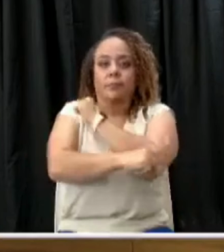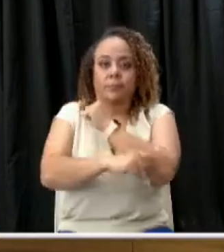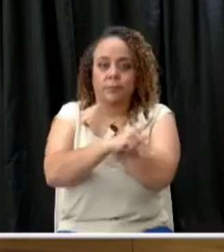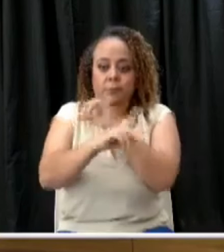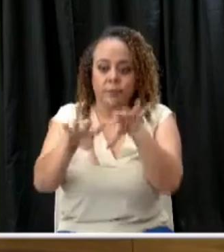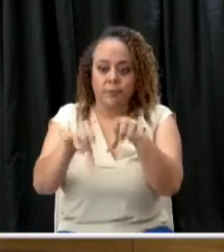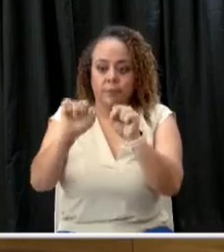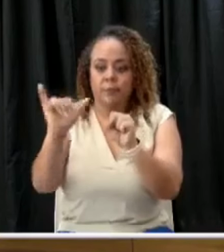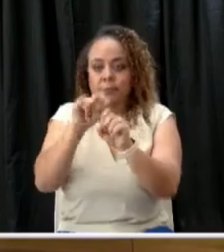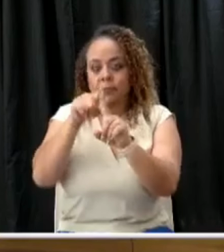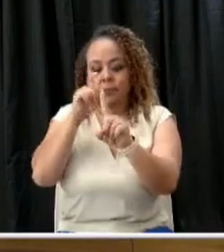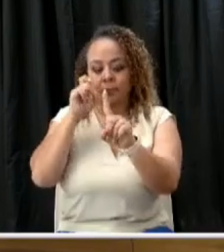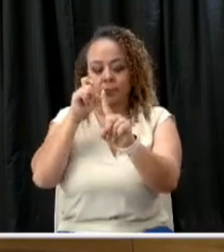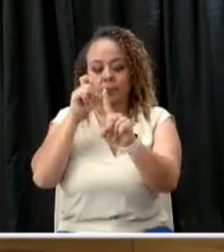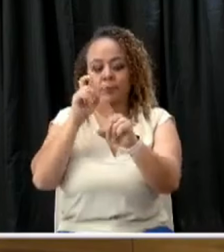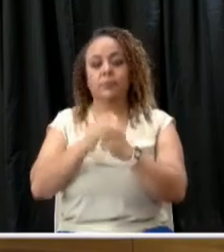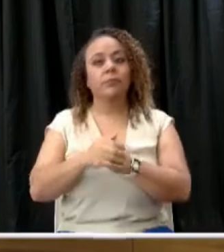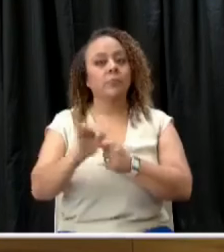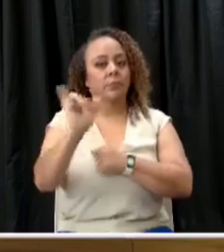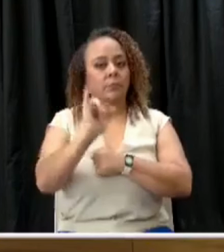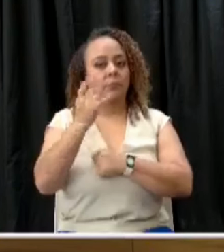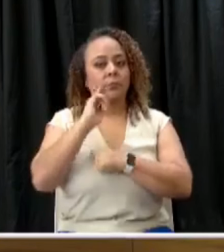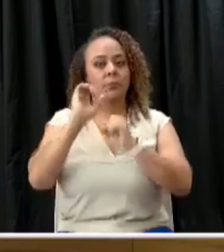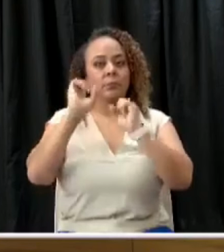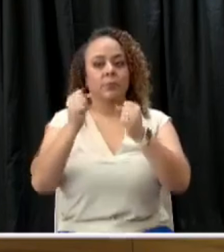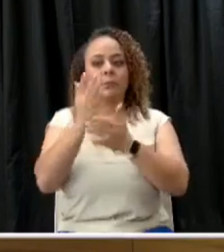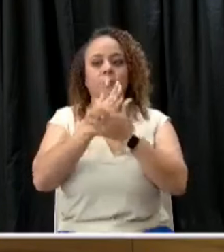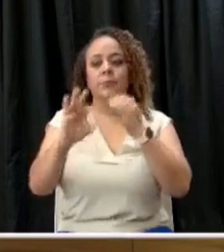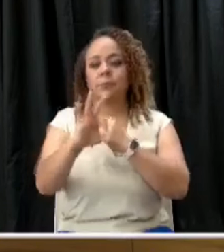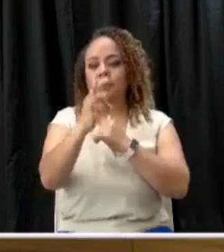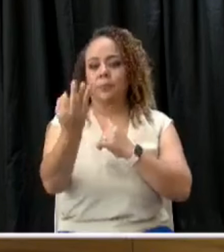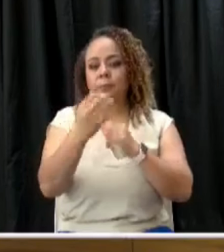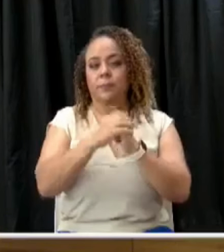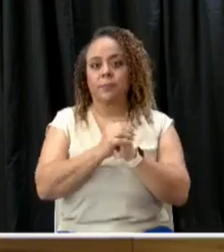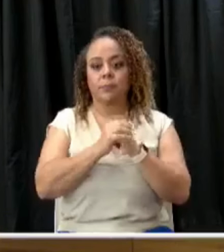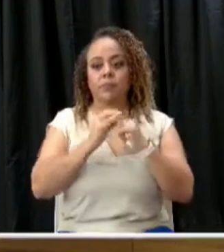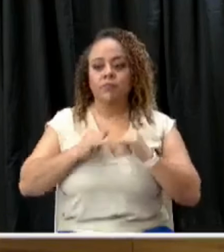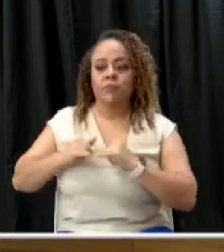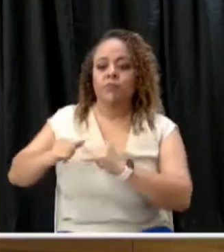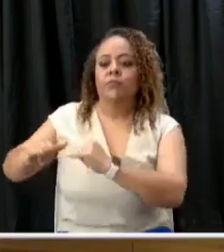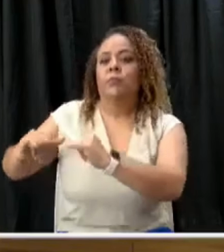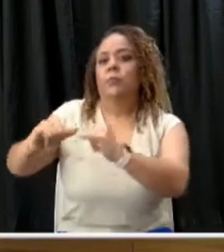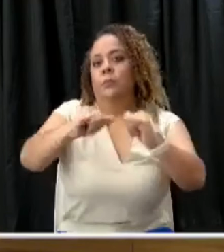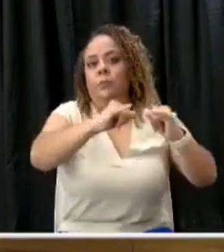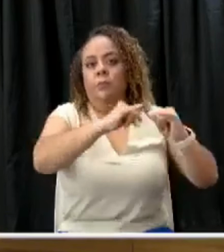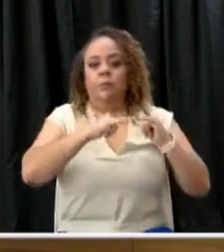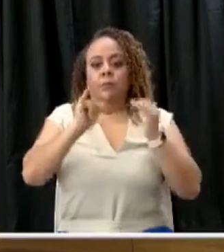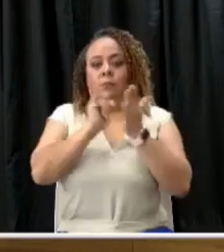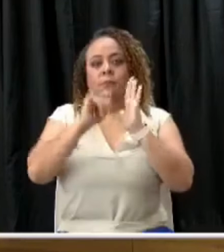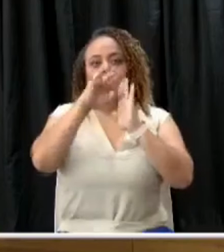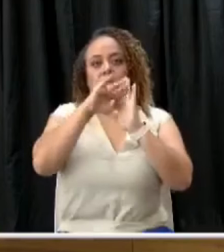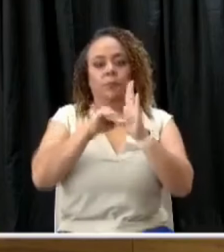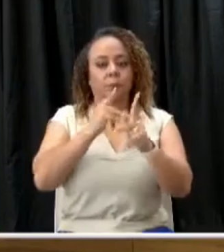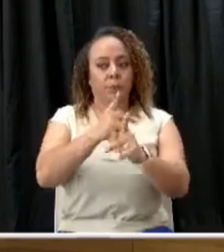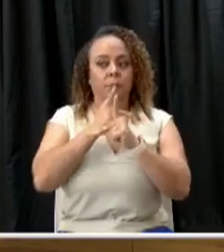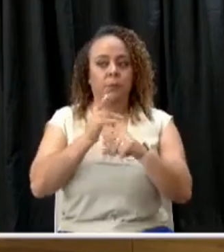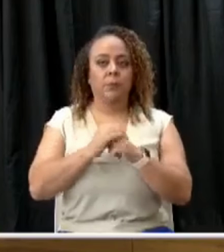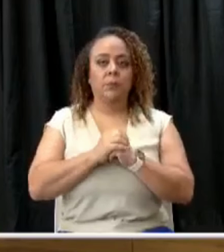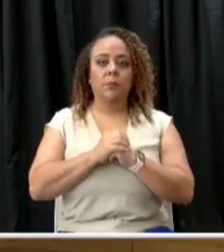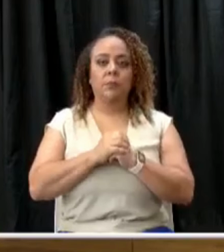tomado como referencia también para poder de alguna manera estandarizar estas medidas de prevención a